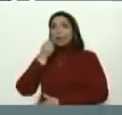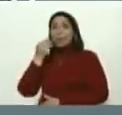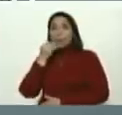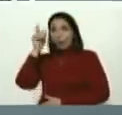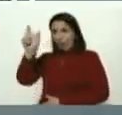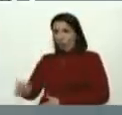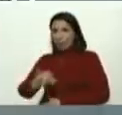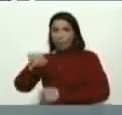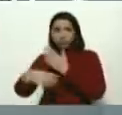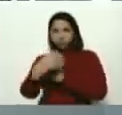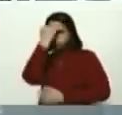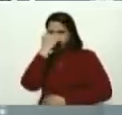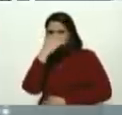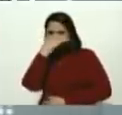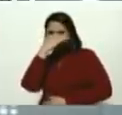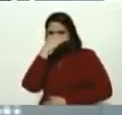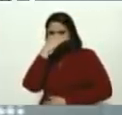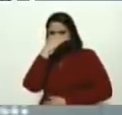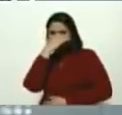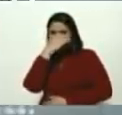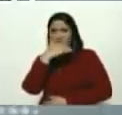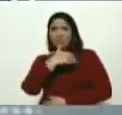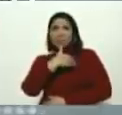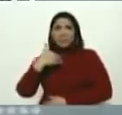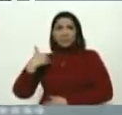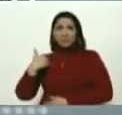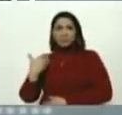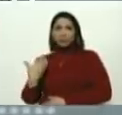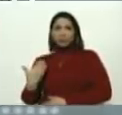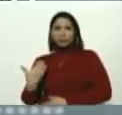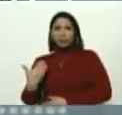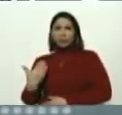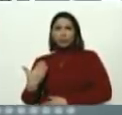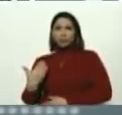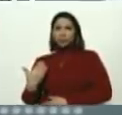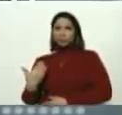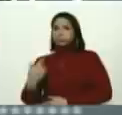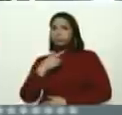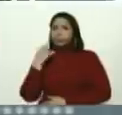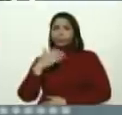Bobolongo criminal y mercenario que me quiso matar.